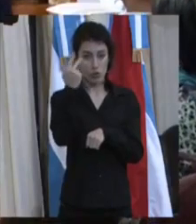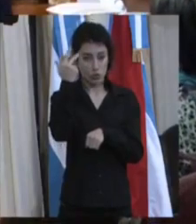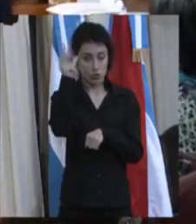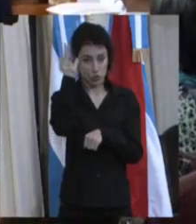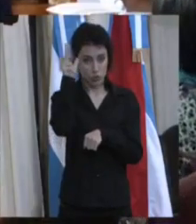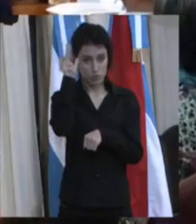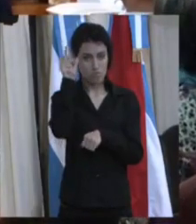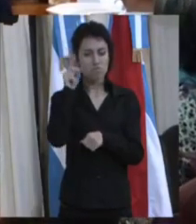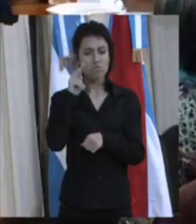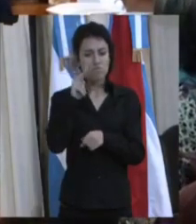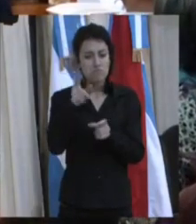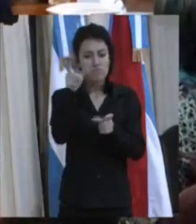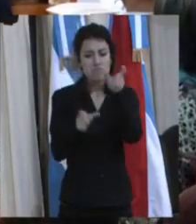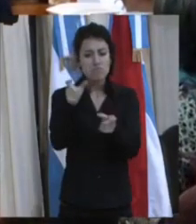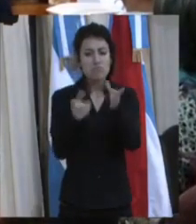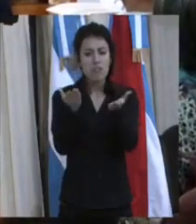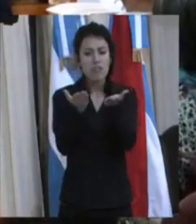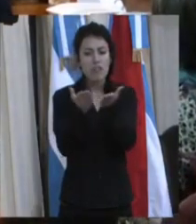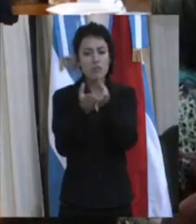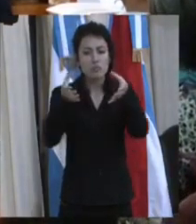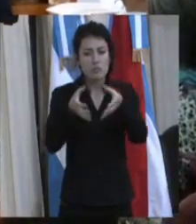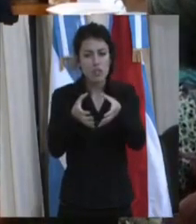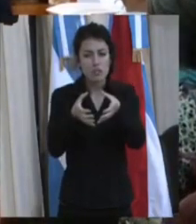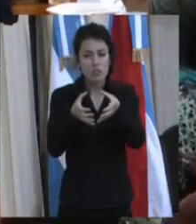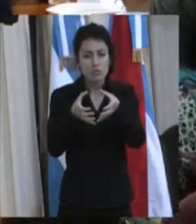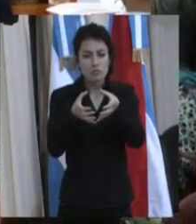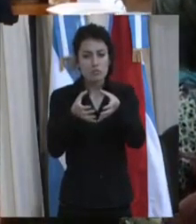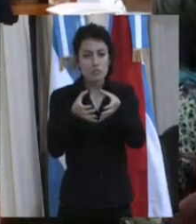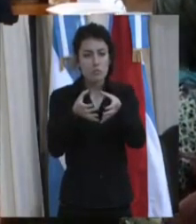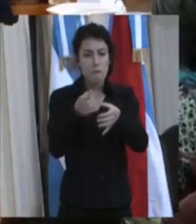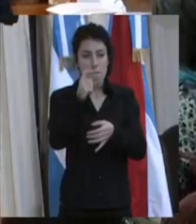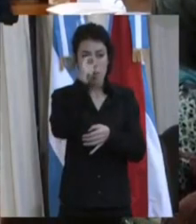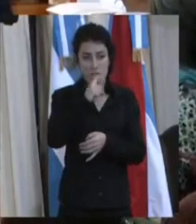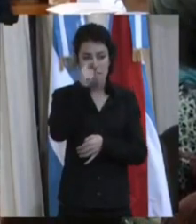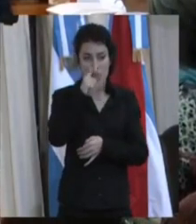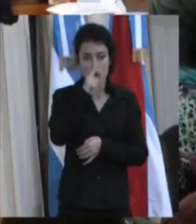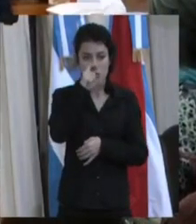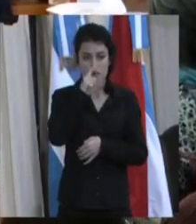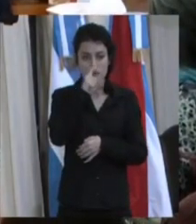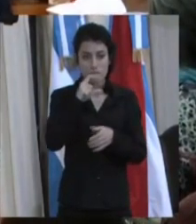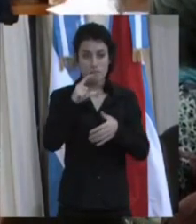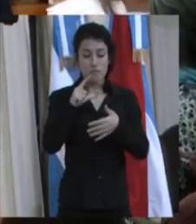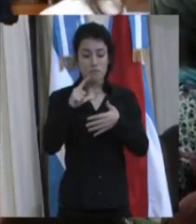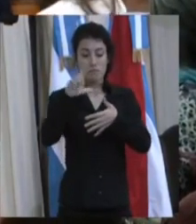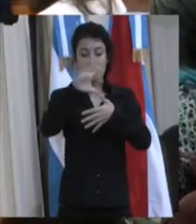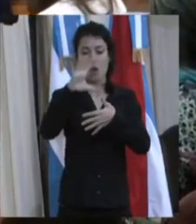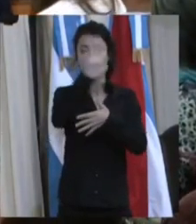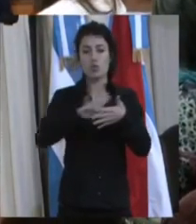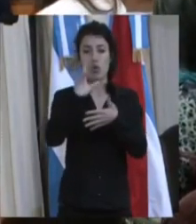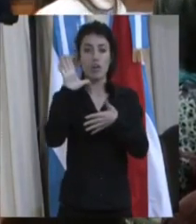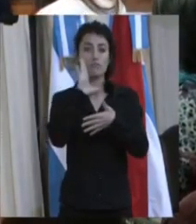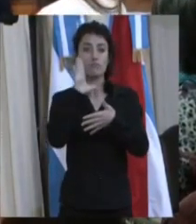1908, se ve, los estudiantes de Montevideo convocan a los estudiantes de Latinoamérica, de la América toda, por Estados Unidos